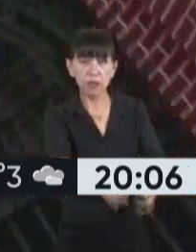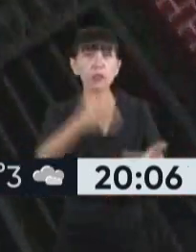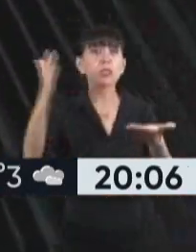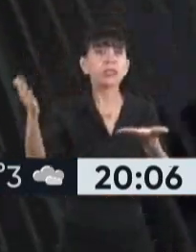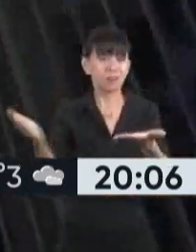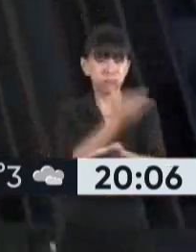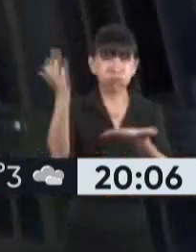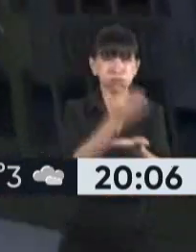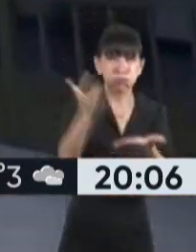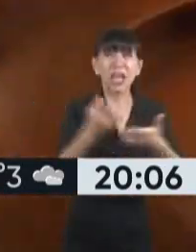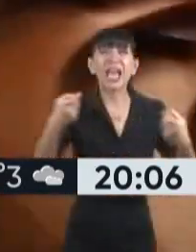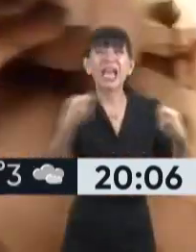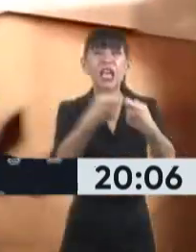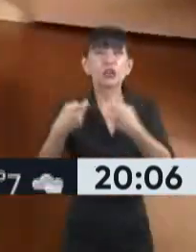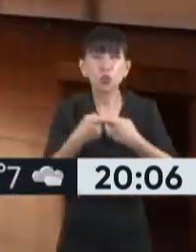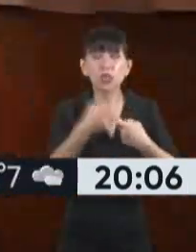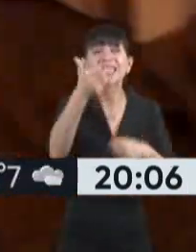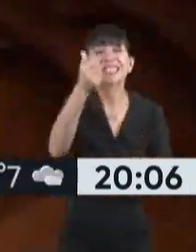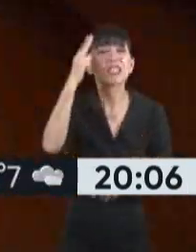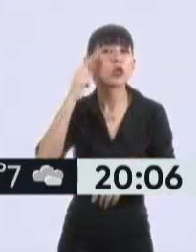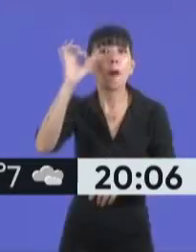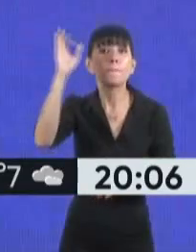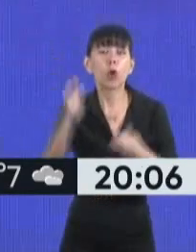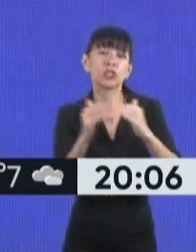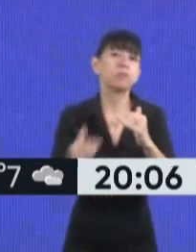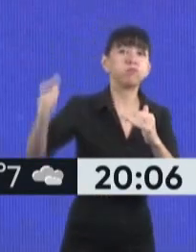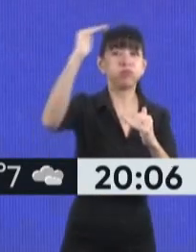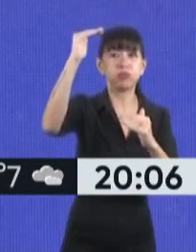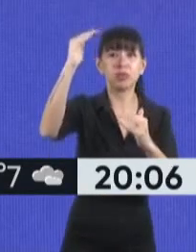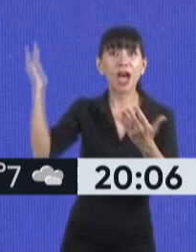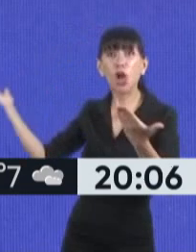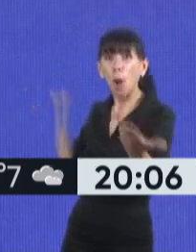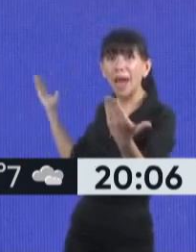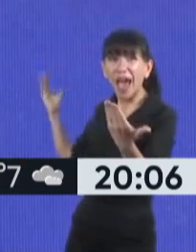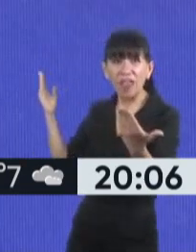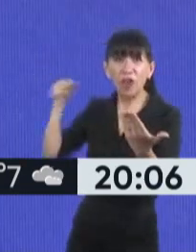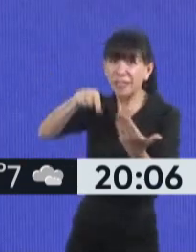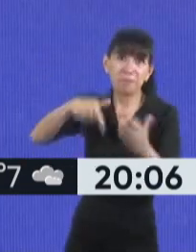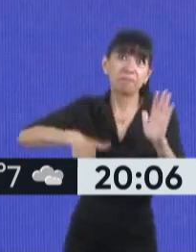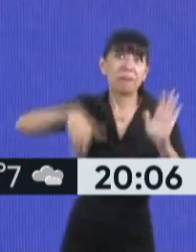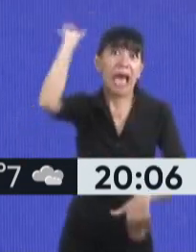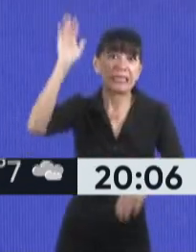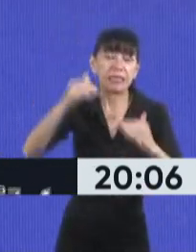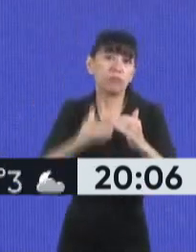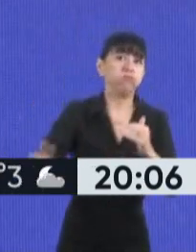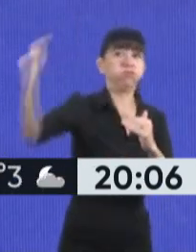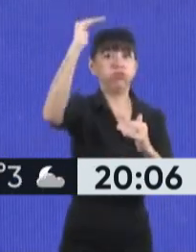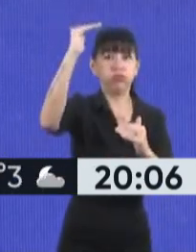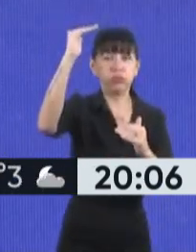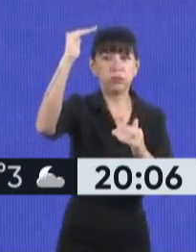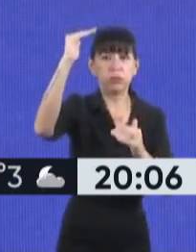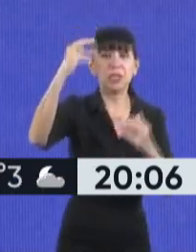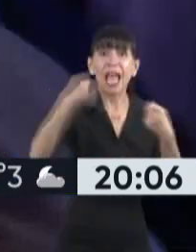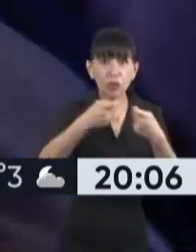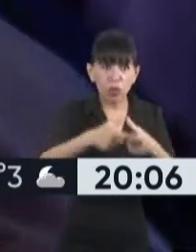este momento es superior al 69%, la más alta en décadas. Y la industria sigue